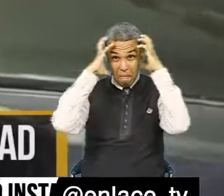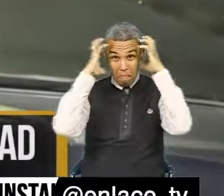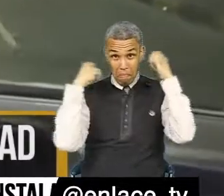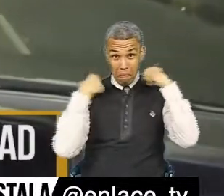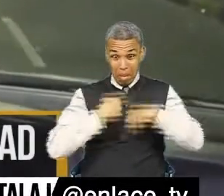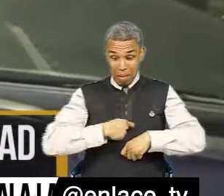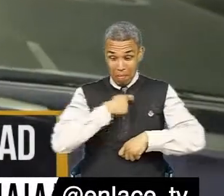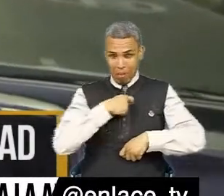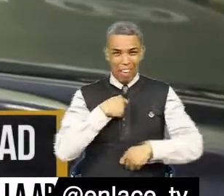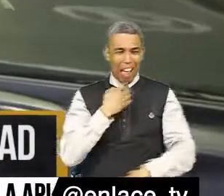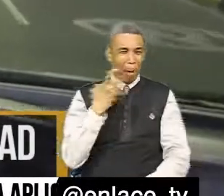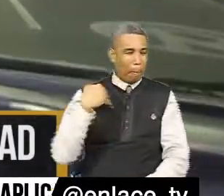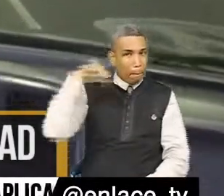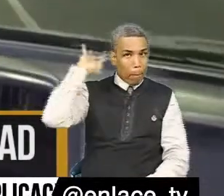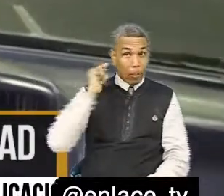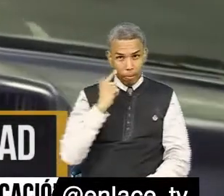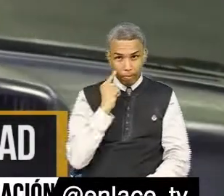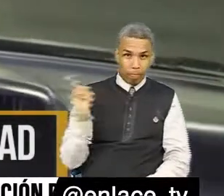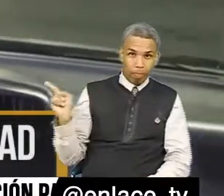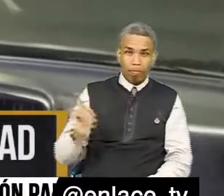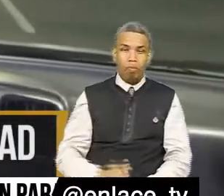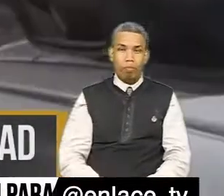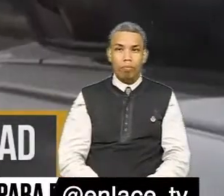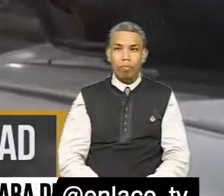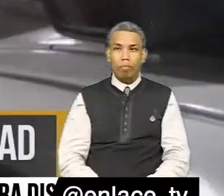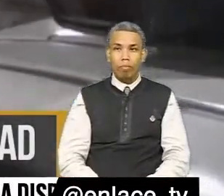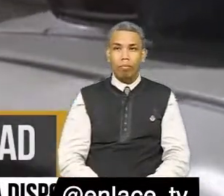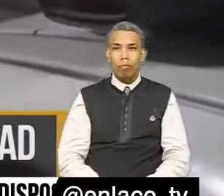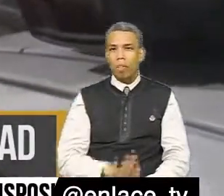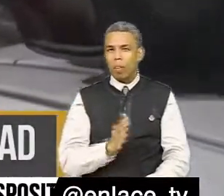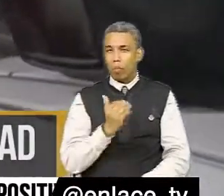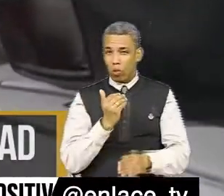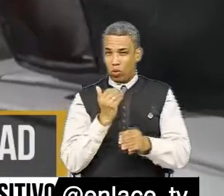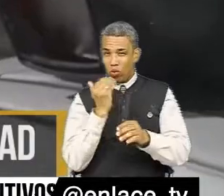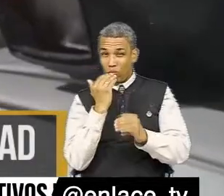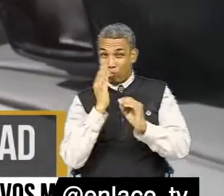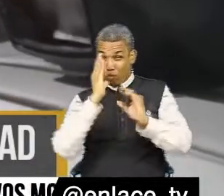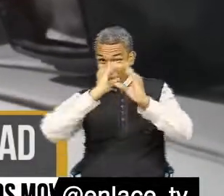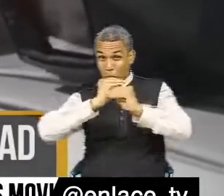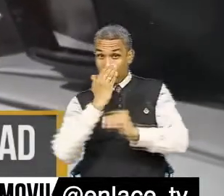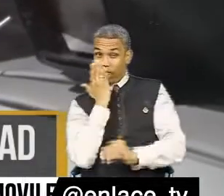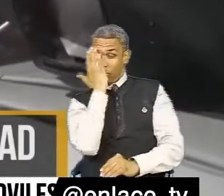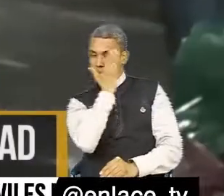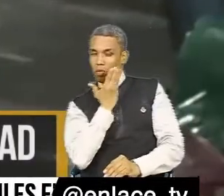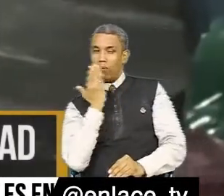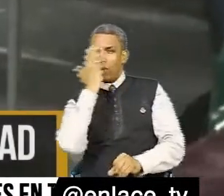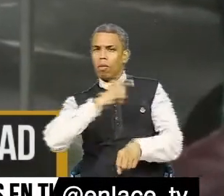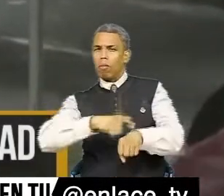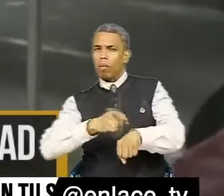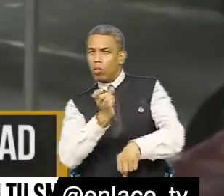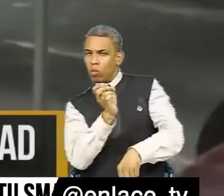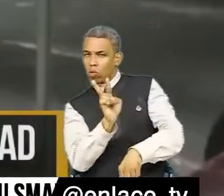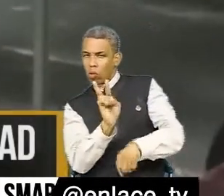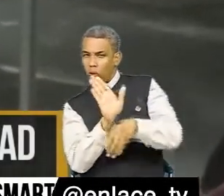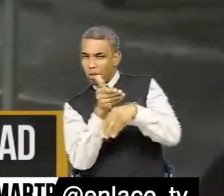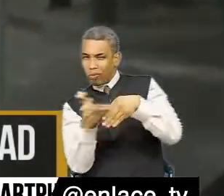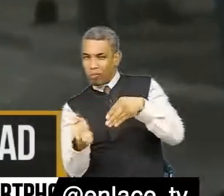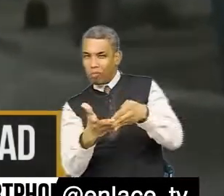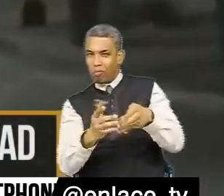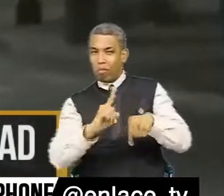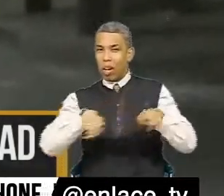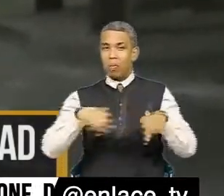claro te permite visualizar con detenimiento el camino que se debe elegir pero pasada la medianoche se ve interrumpida por algunos conductores que al